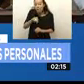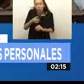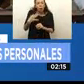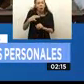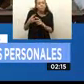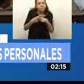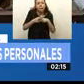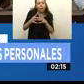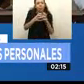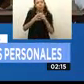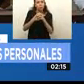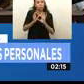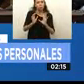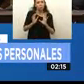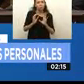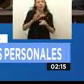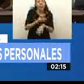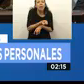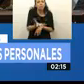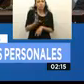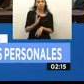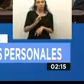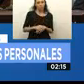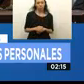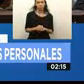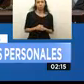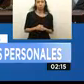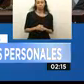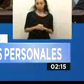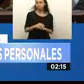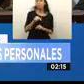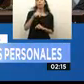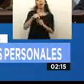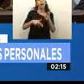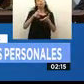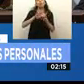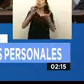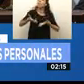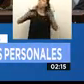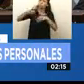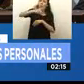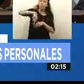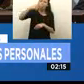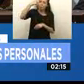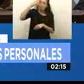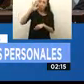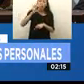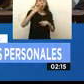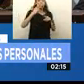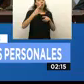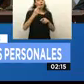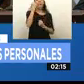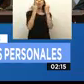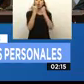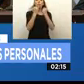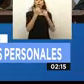concentración mire hablan de inflación no le parece que la concentración por sector de la economía